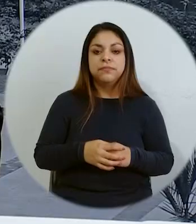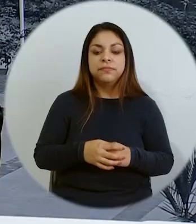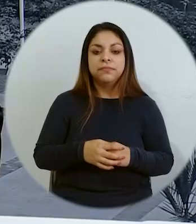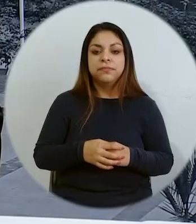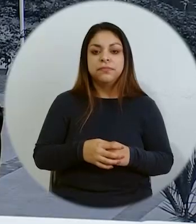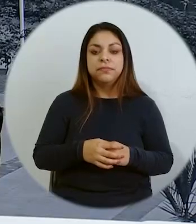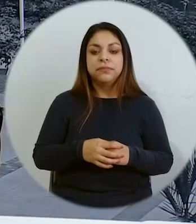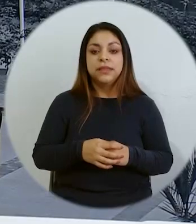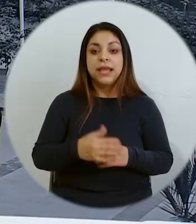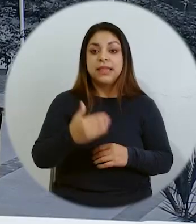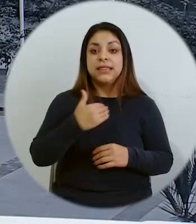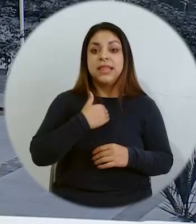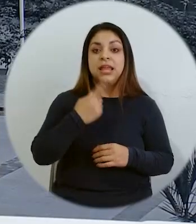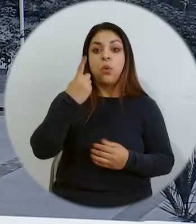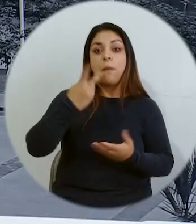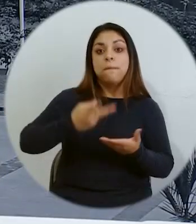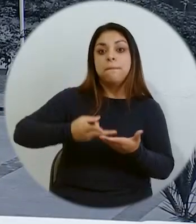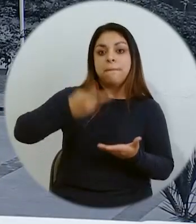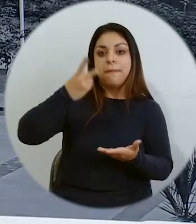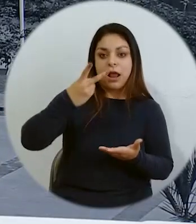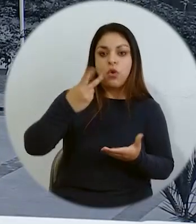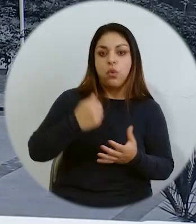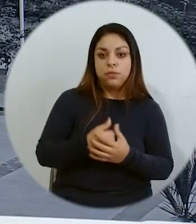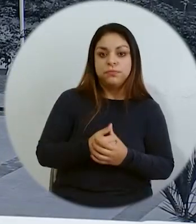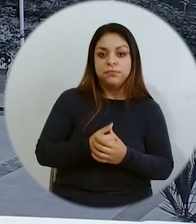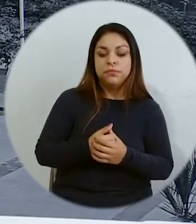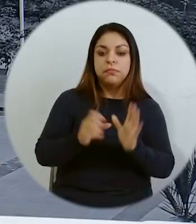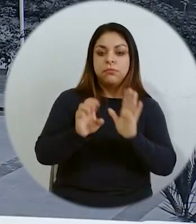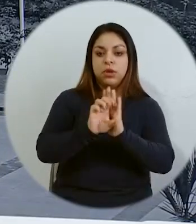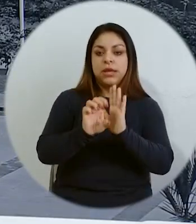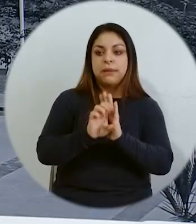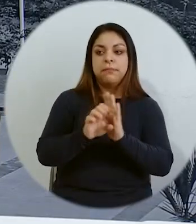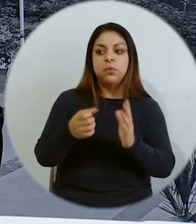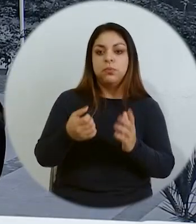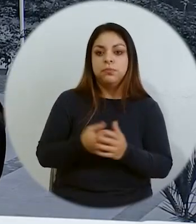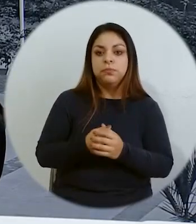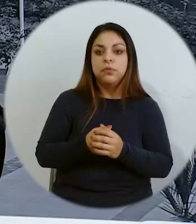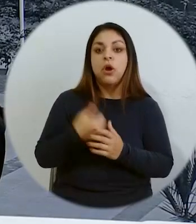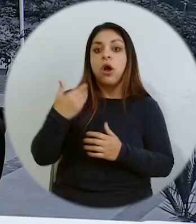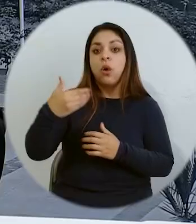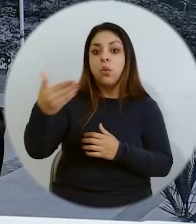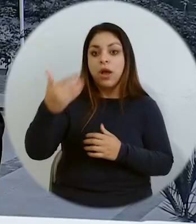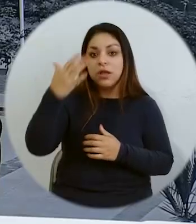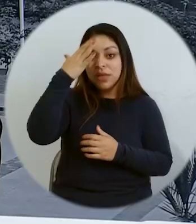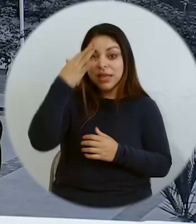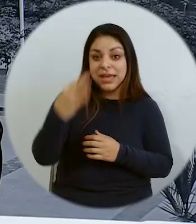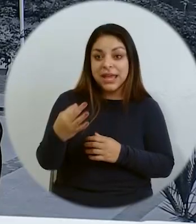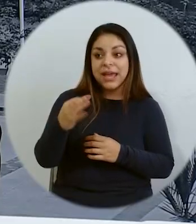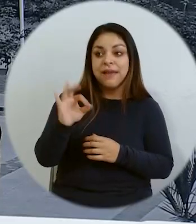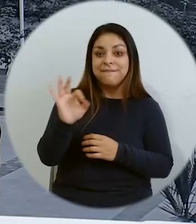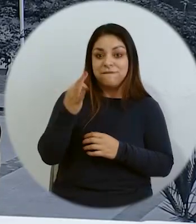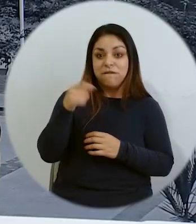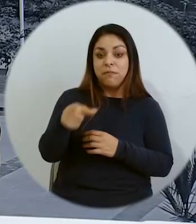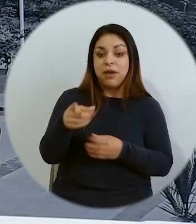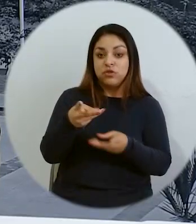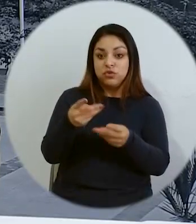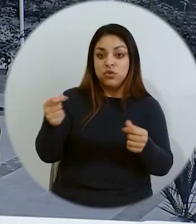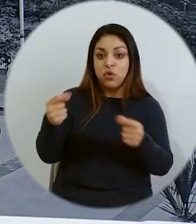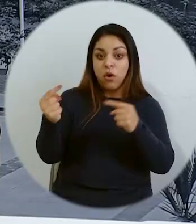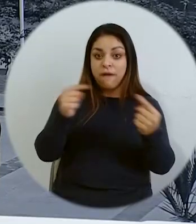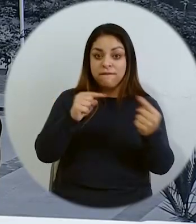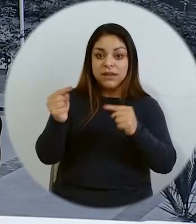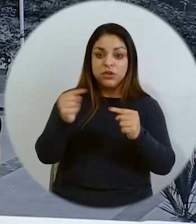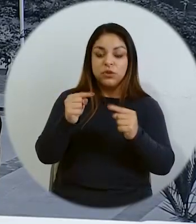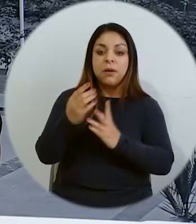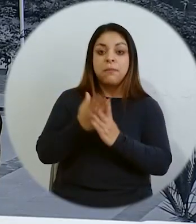tienen como un valor inclusive la violencia, cuando creen que la forma de resolver conflictos